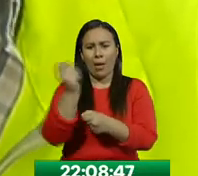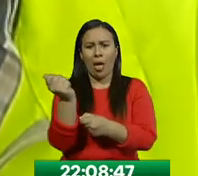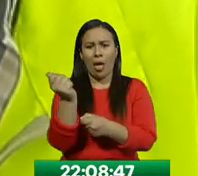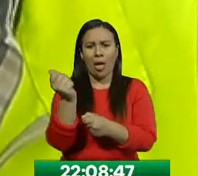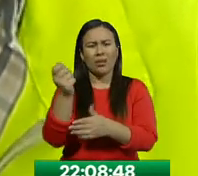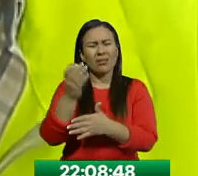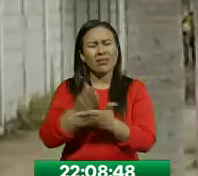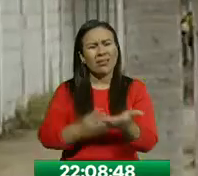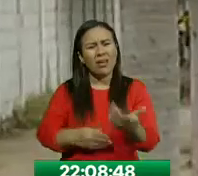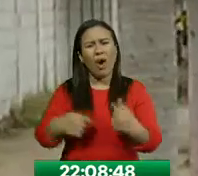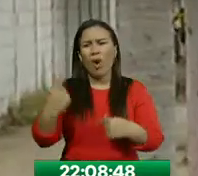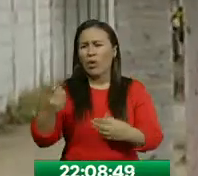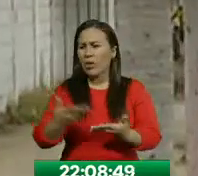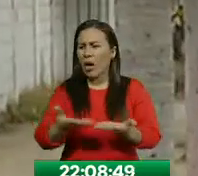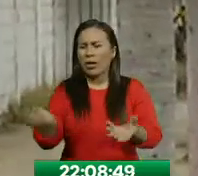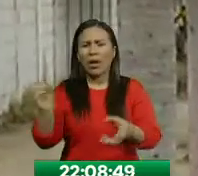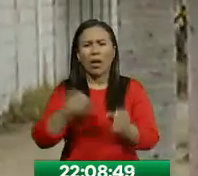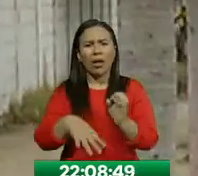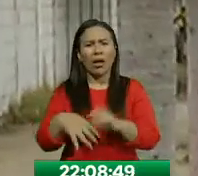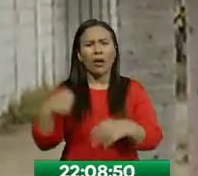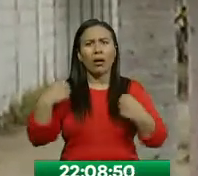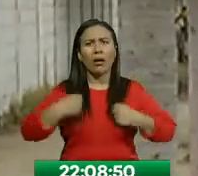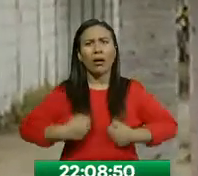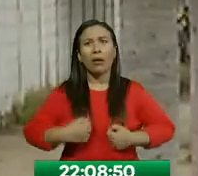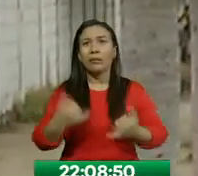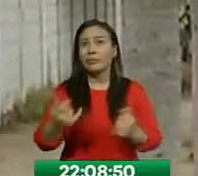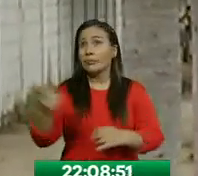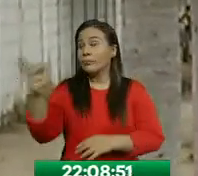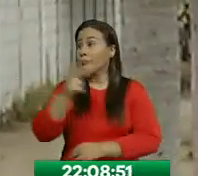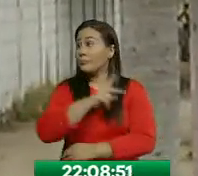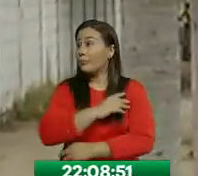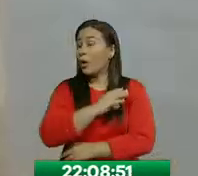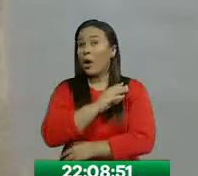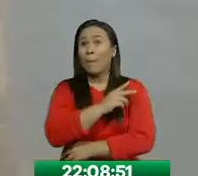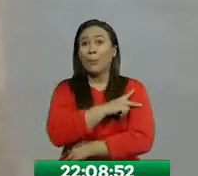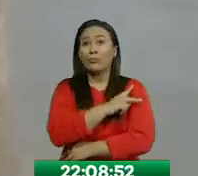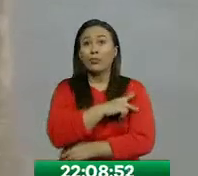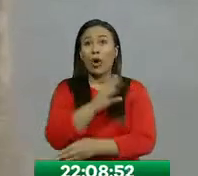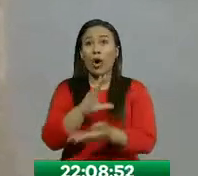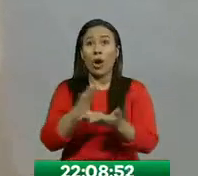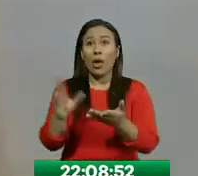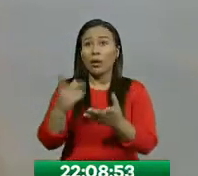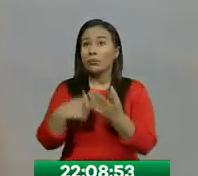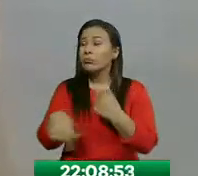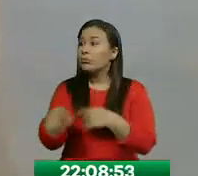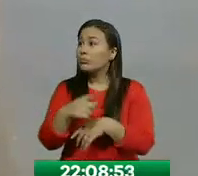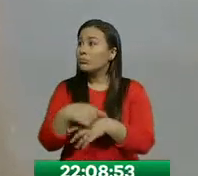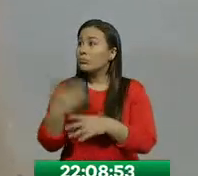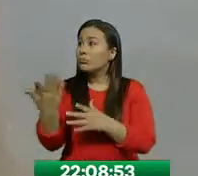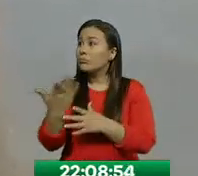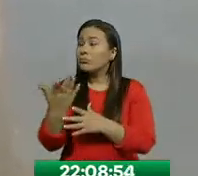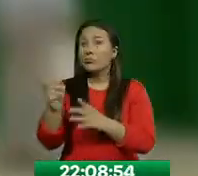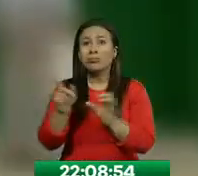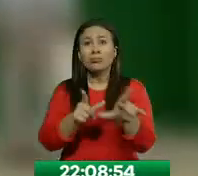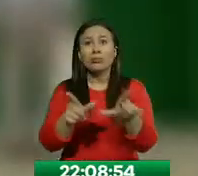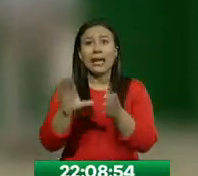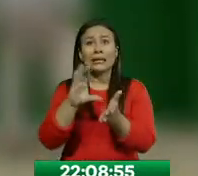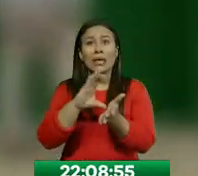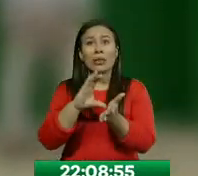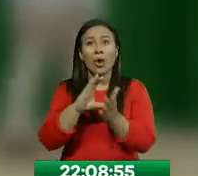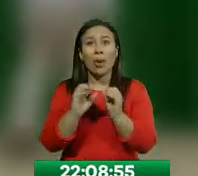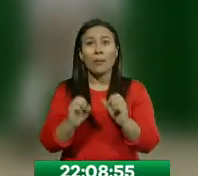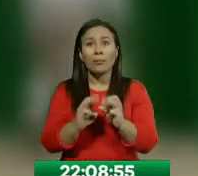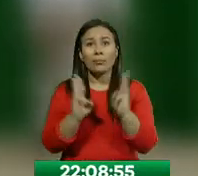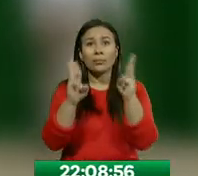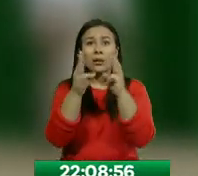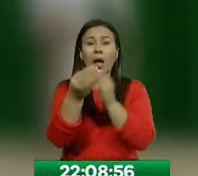ciertas otras prendas más. Acudimos hasta el plantel donde se educa el joven infractor, ubicado en la zona céntrica del cantón. Pretendimos